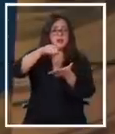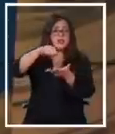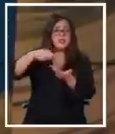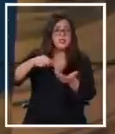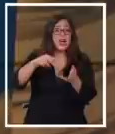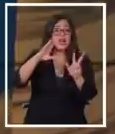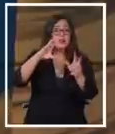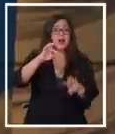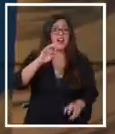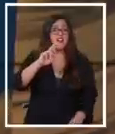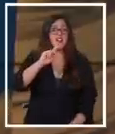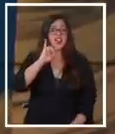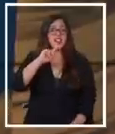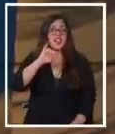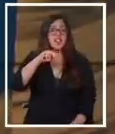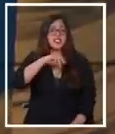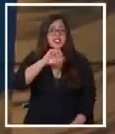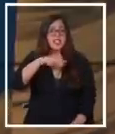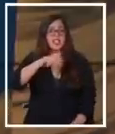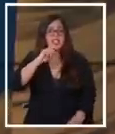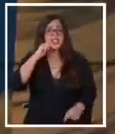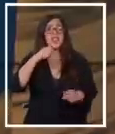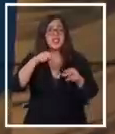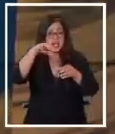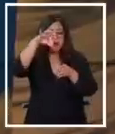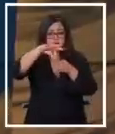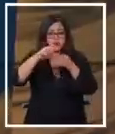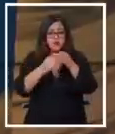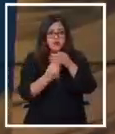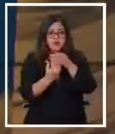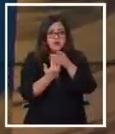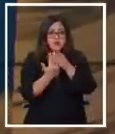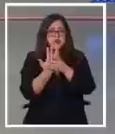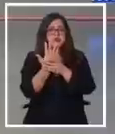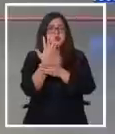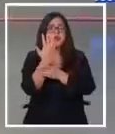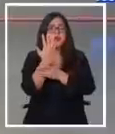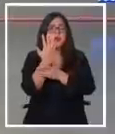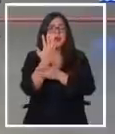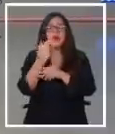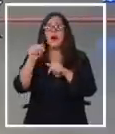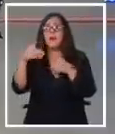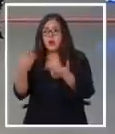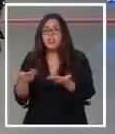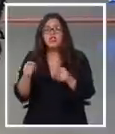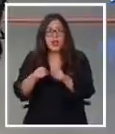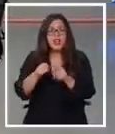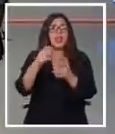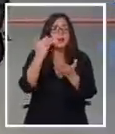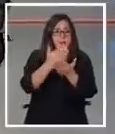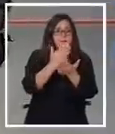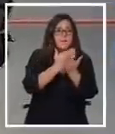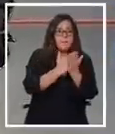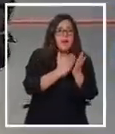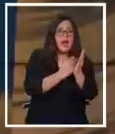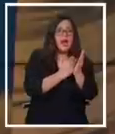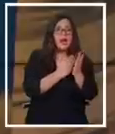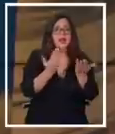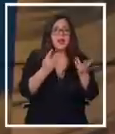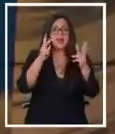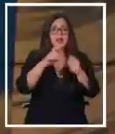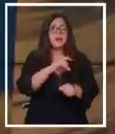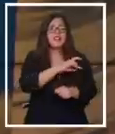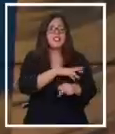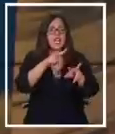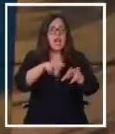además generando un encadenamiento de alza de costos que es tremendamente preocupante y por eso tenemos un plan chile siembra que lo está liderando nuestro ministro de agricultura